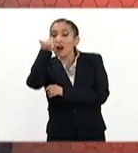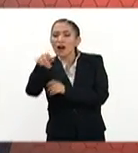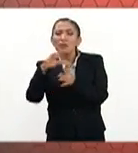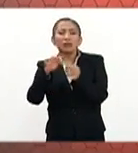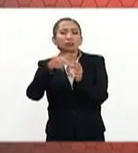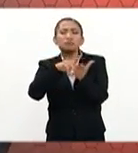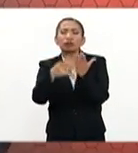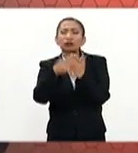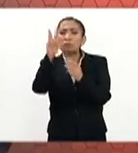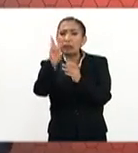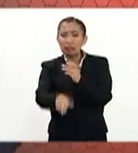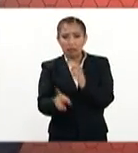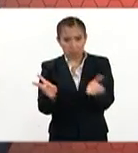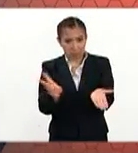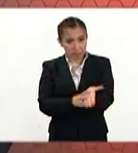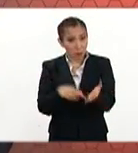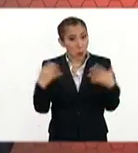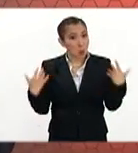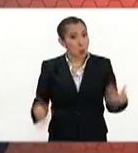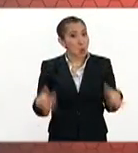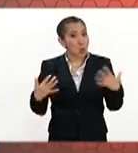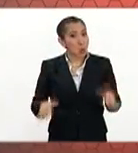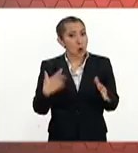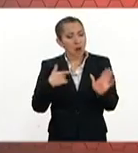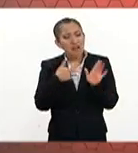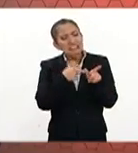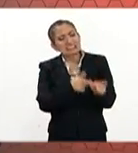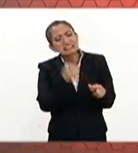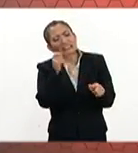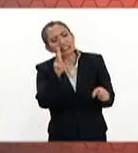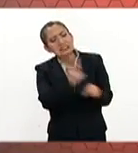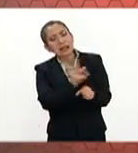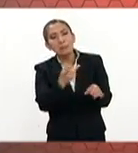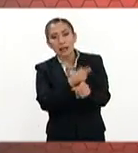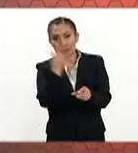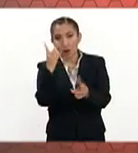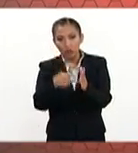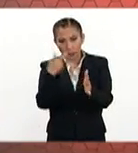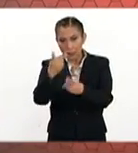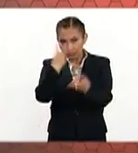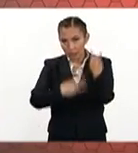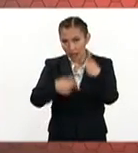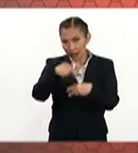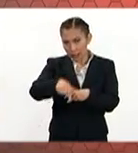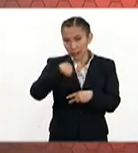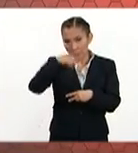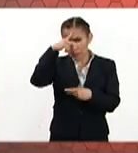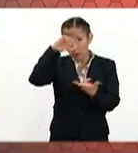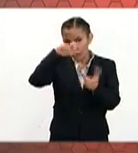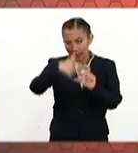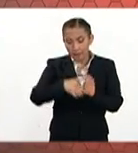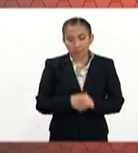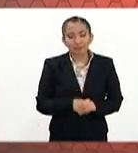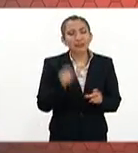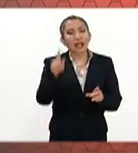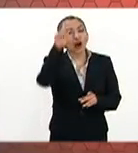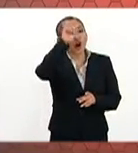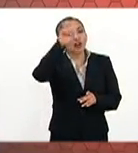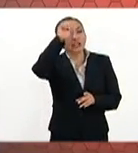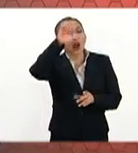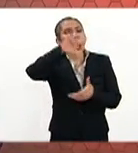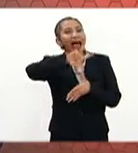hablaremos de un proyecto en verdad que vale la pena que le demos seguimiento. Van a estar con nosotros constantemente en el Estudio de México al Día, del